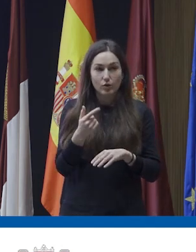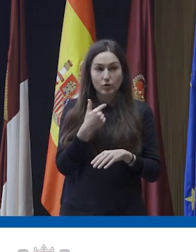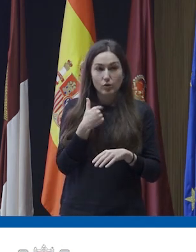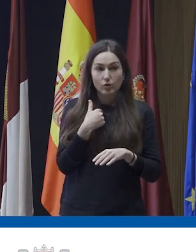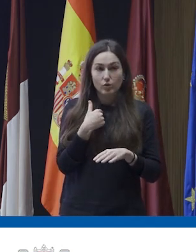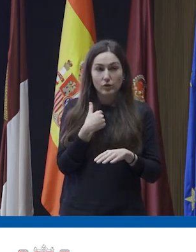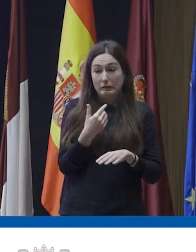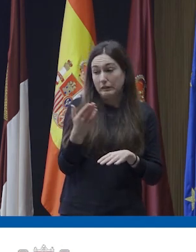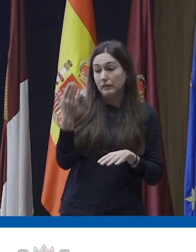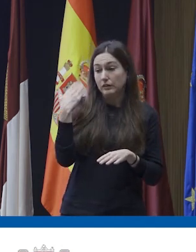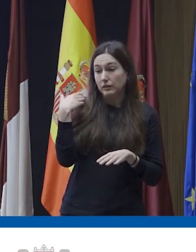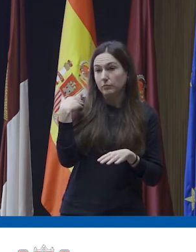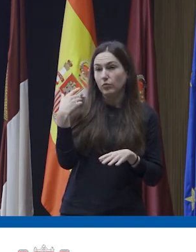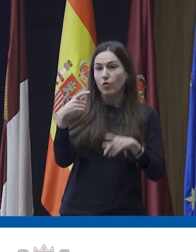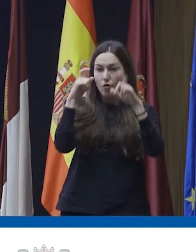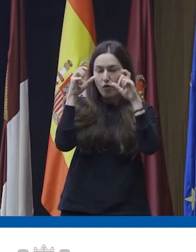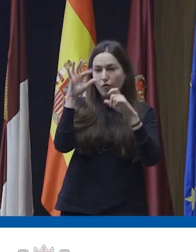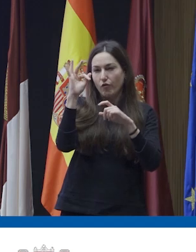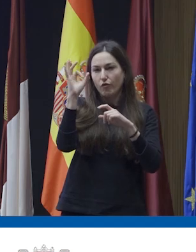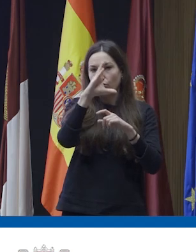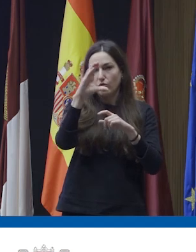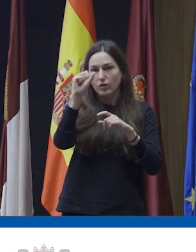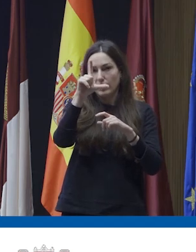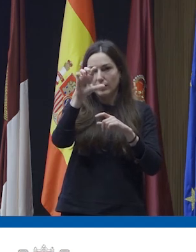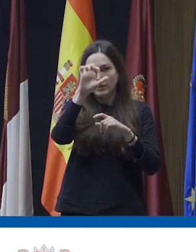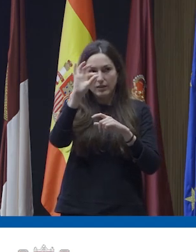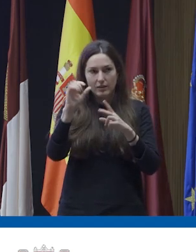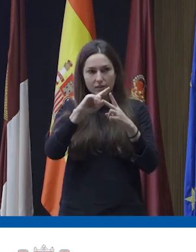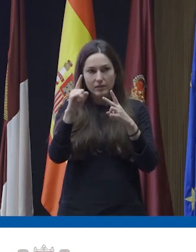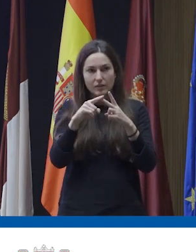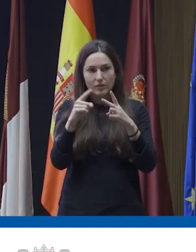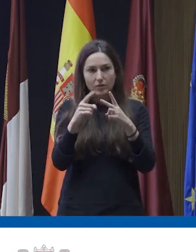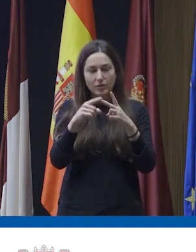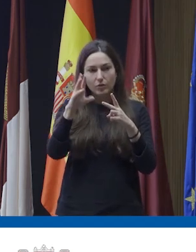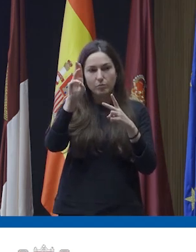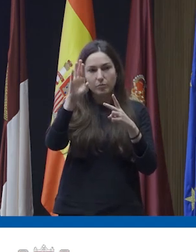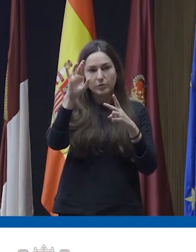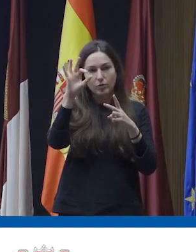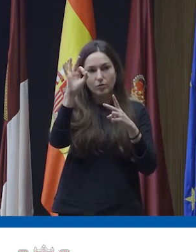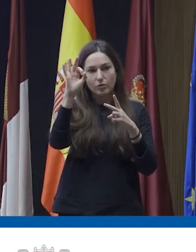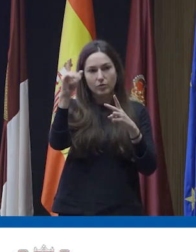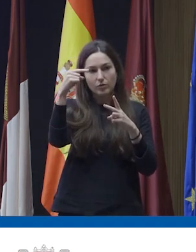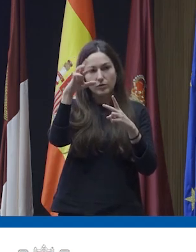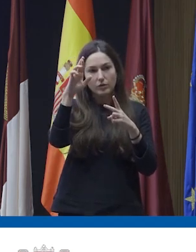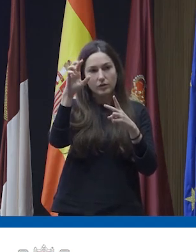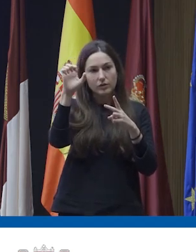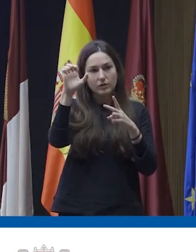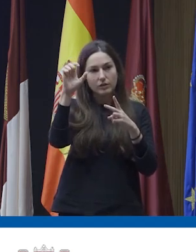bifocales, después me pasaron a las progresivas y después a las... Que no se oye.